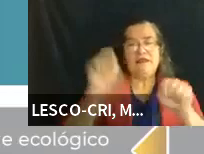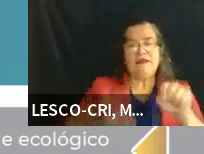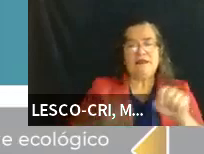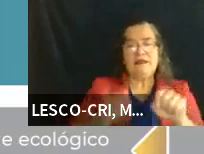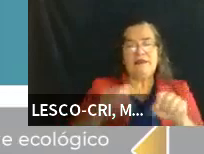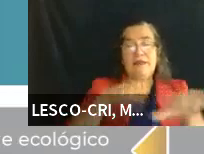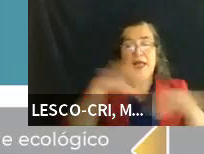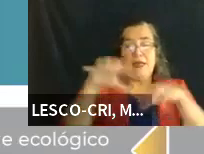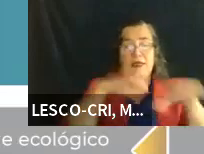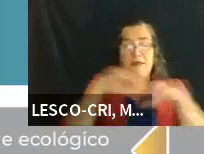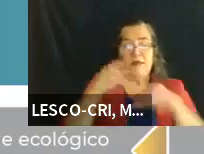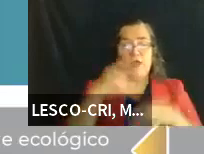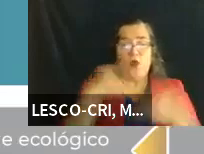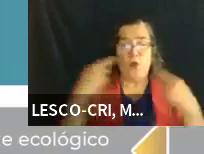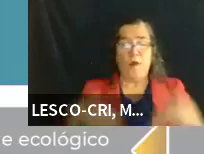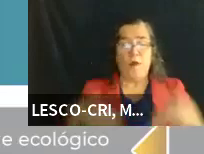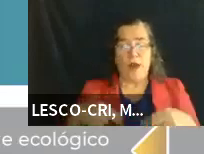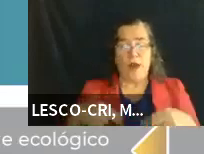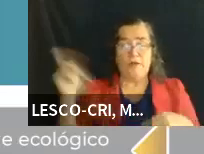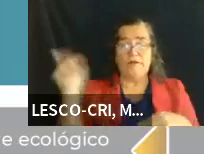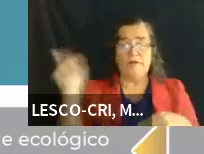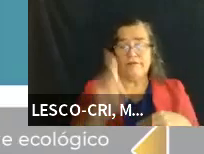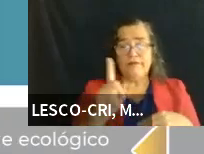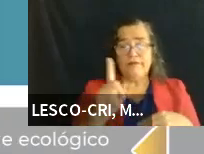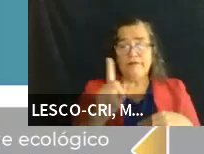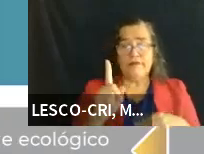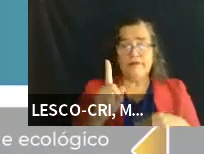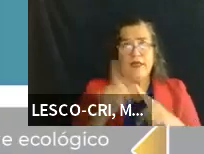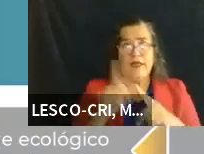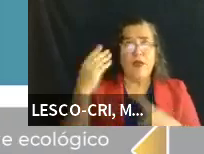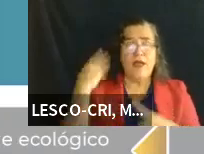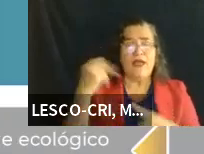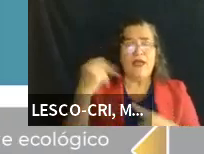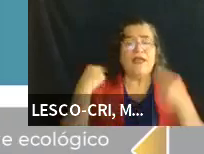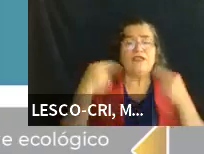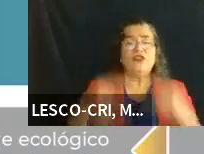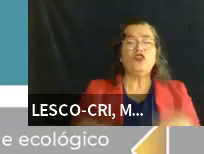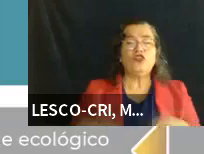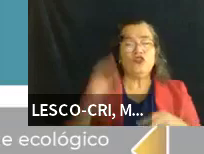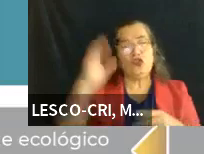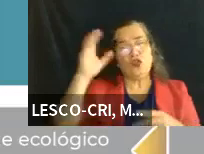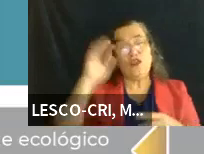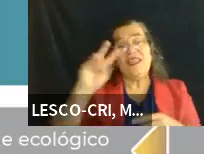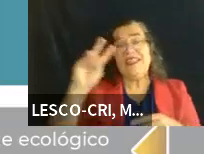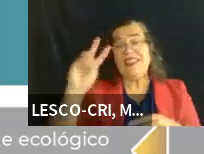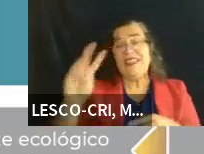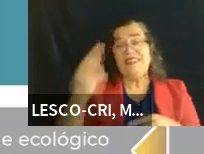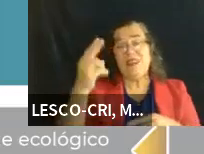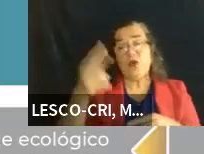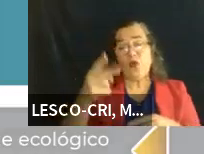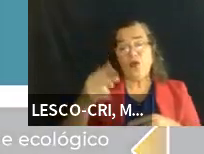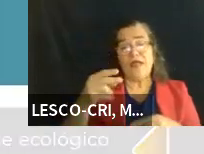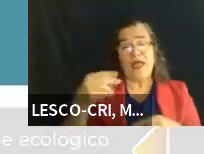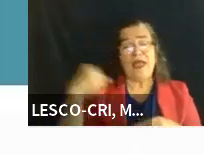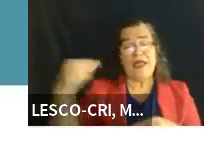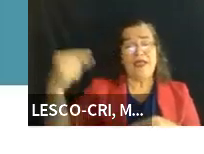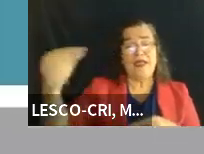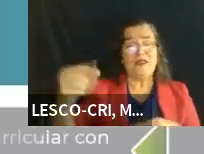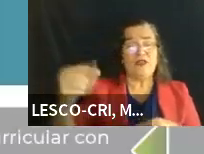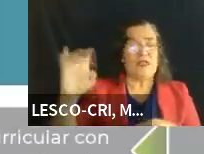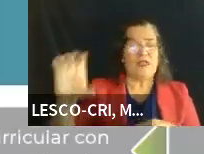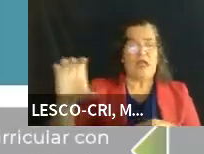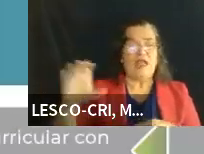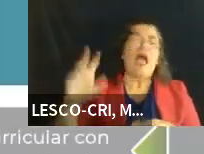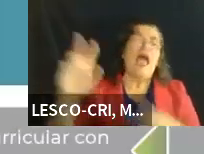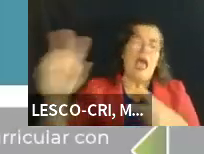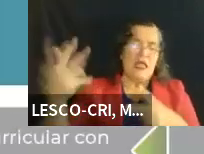teoría histórico-cultural vygotskiana y es la segunda generación del TAC. Hay una tercera generación, pero no me voy a detener en esto, en